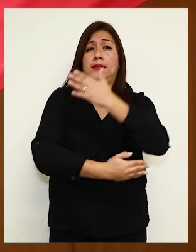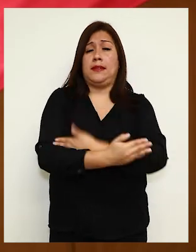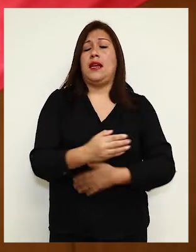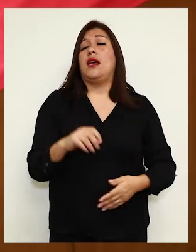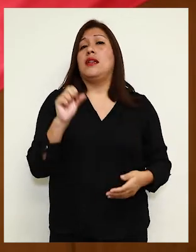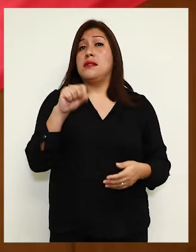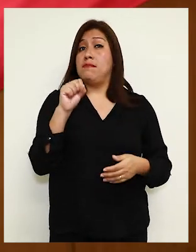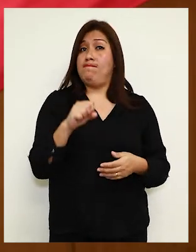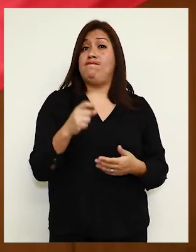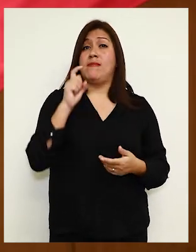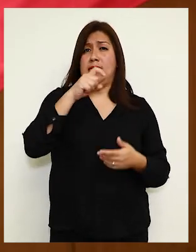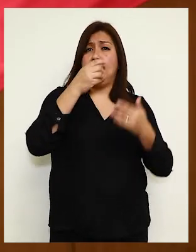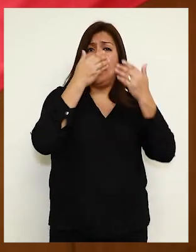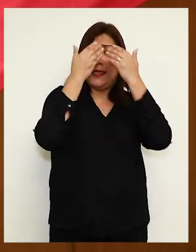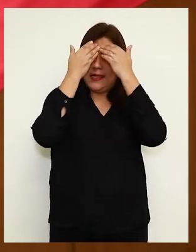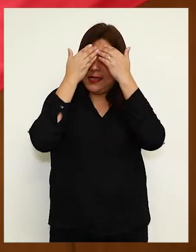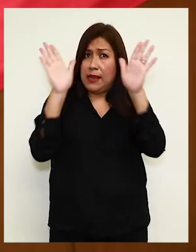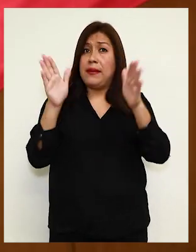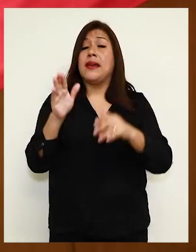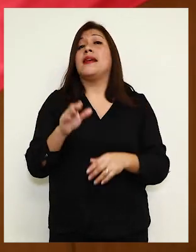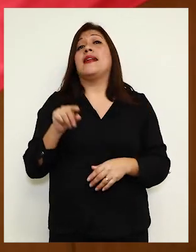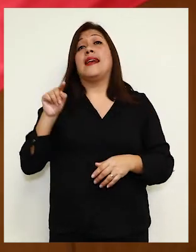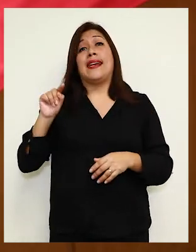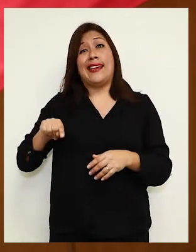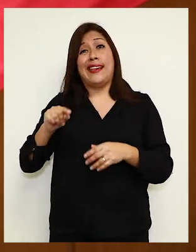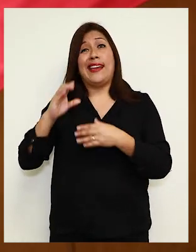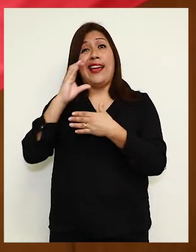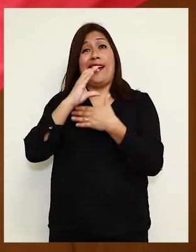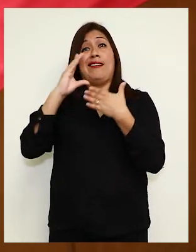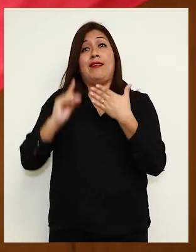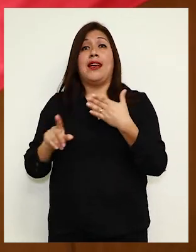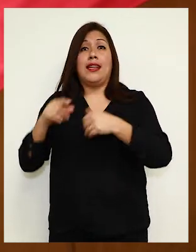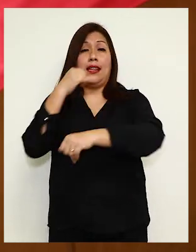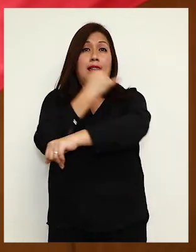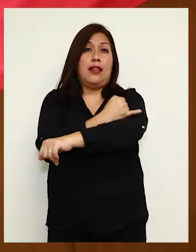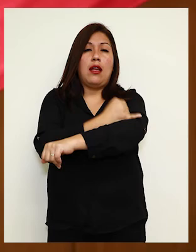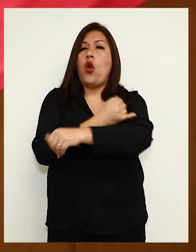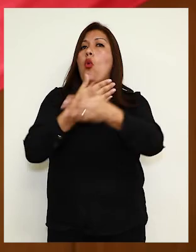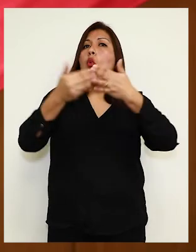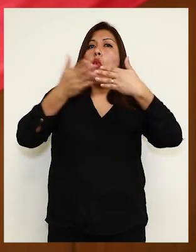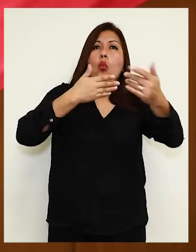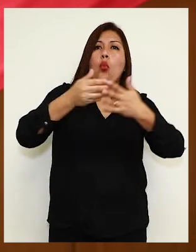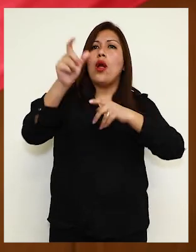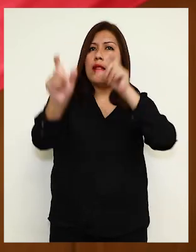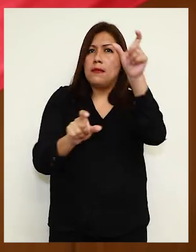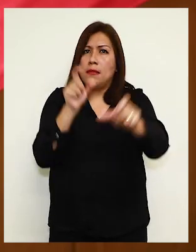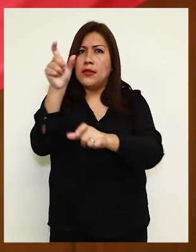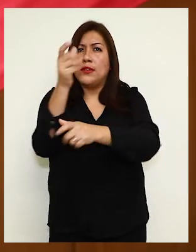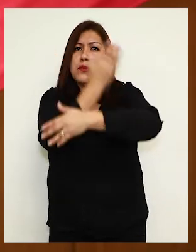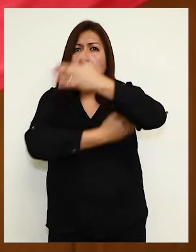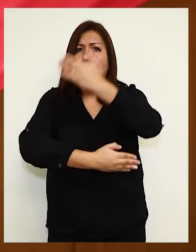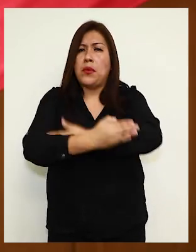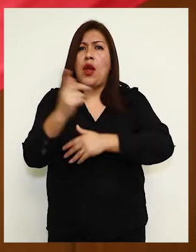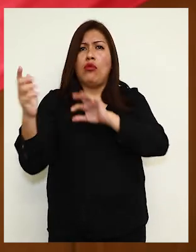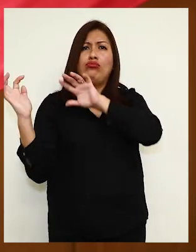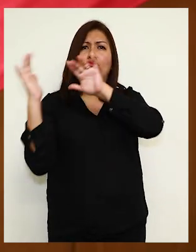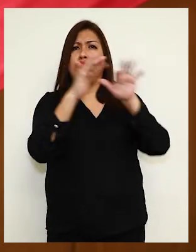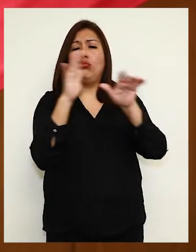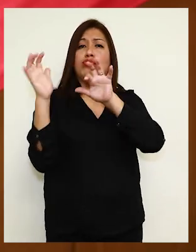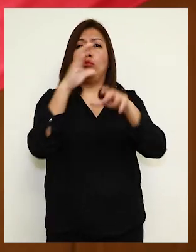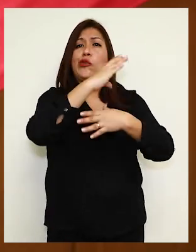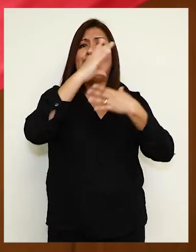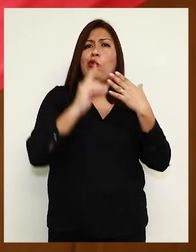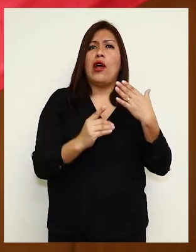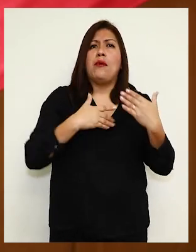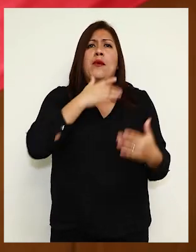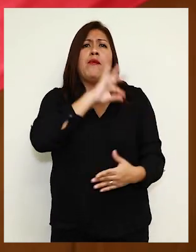que es la entidad a que cualquier persona con discapacidad recurre para obtener beneficios físicos o materiales como víveres, sillas